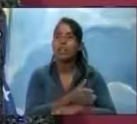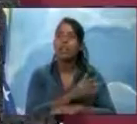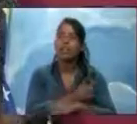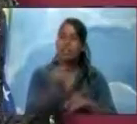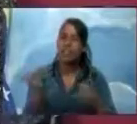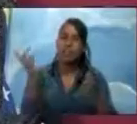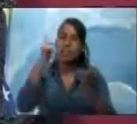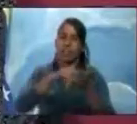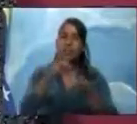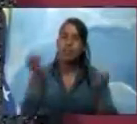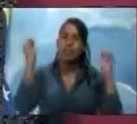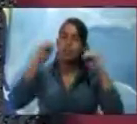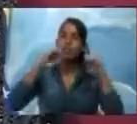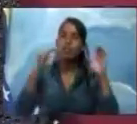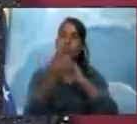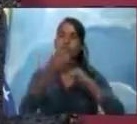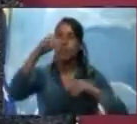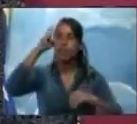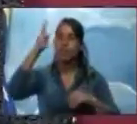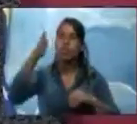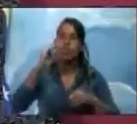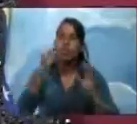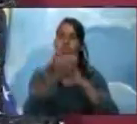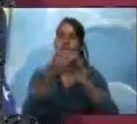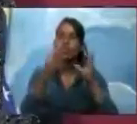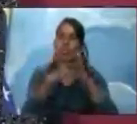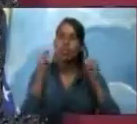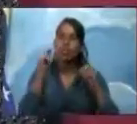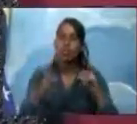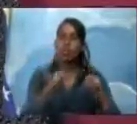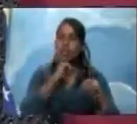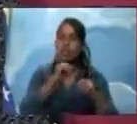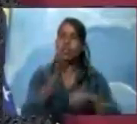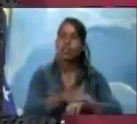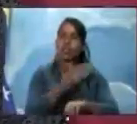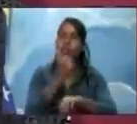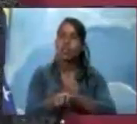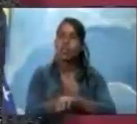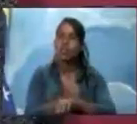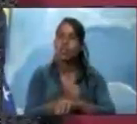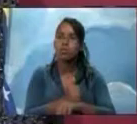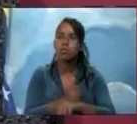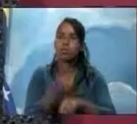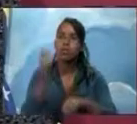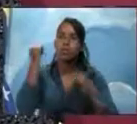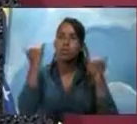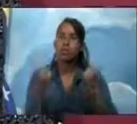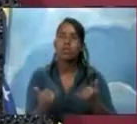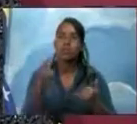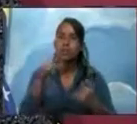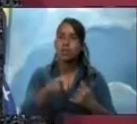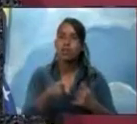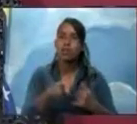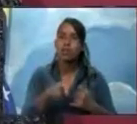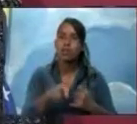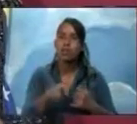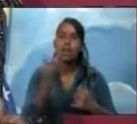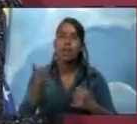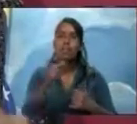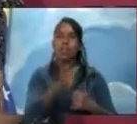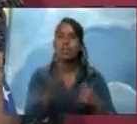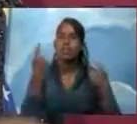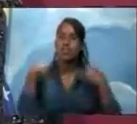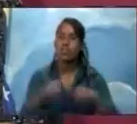levantarse y oponerse contra Dios y contra todo lo que es objeto de culto. A ver, Y teóricamente la gente trató